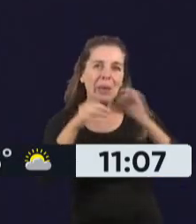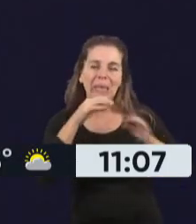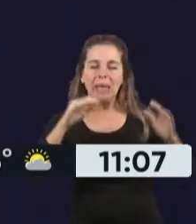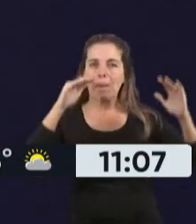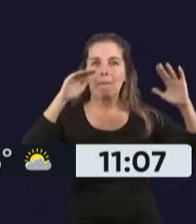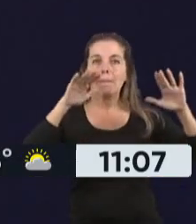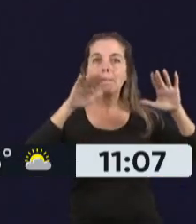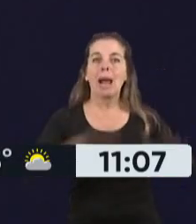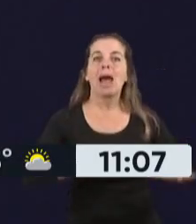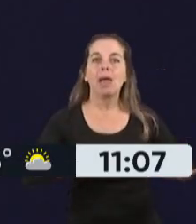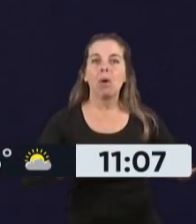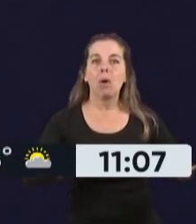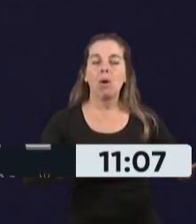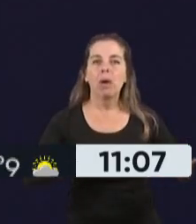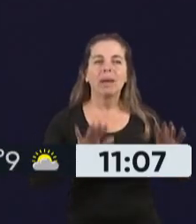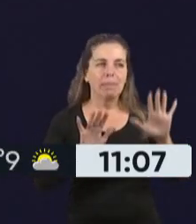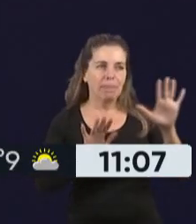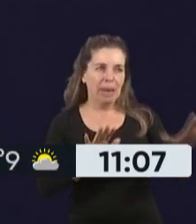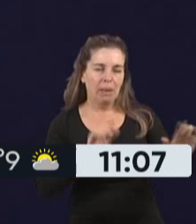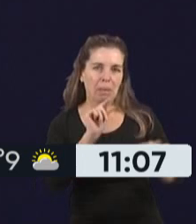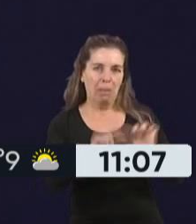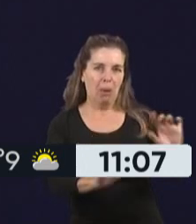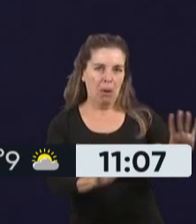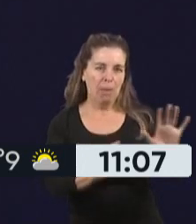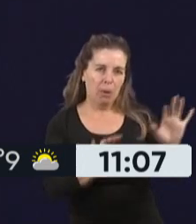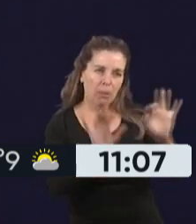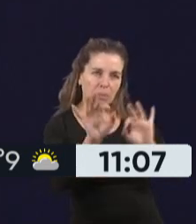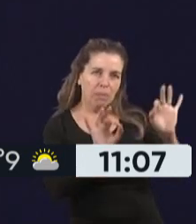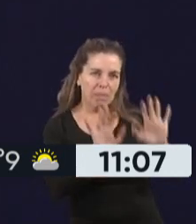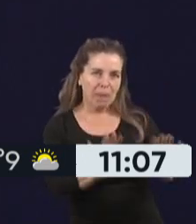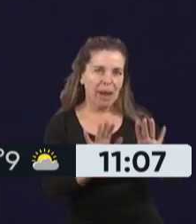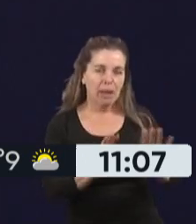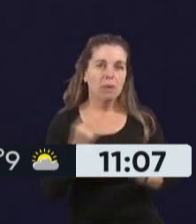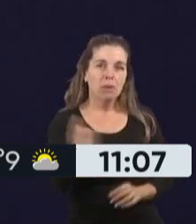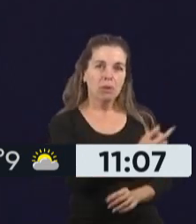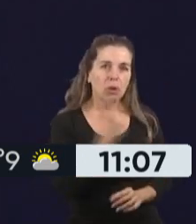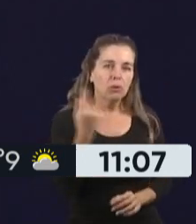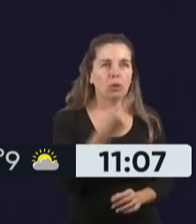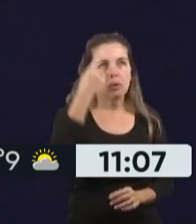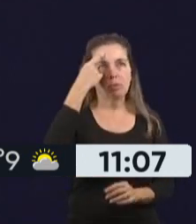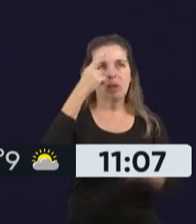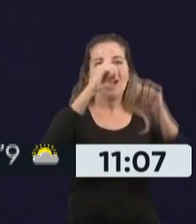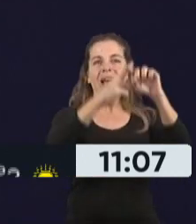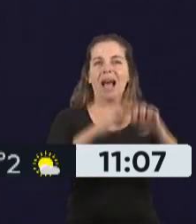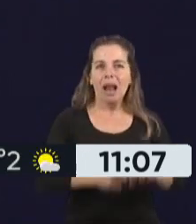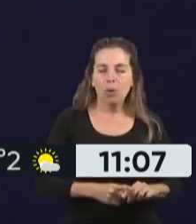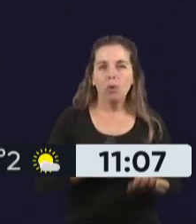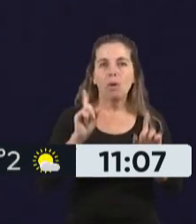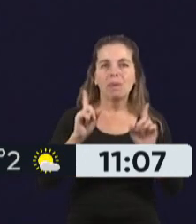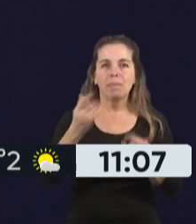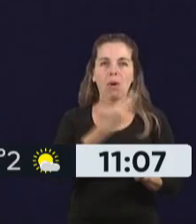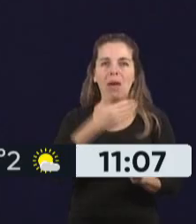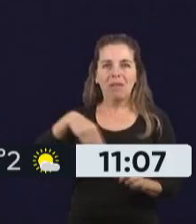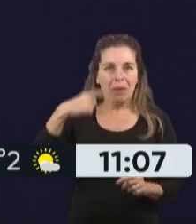ver, vamos por partes. Nosotros, las estimaciones que ha hecho siempre el Fondo Monetario,